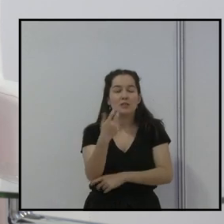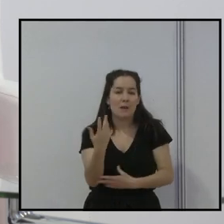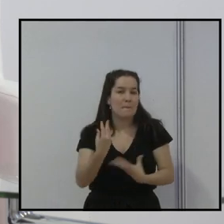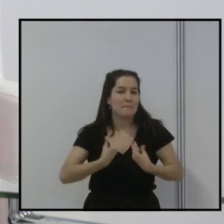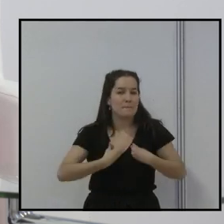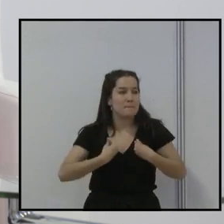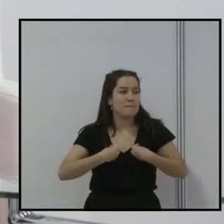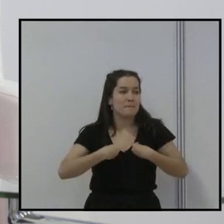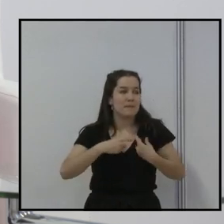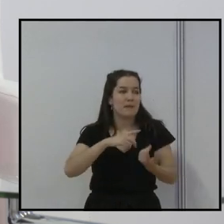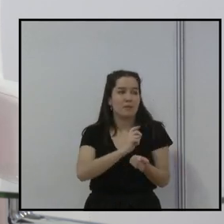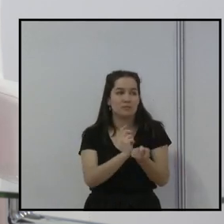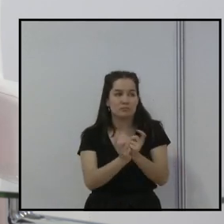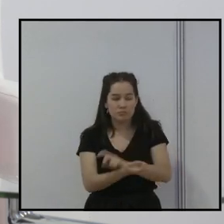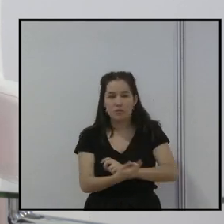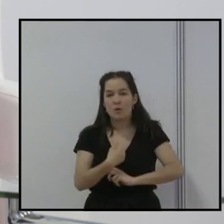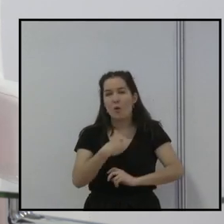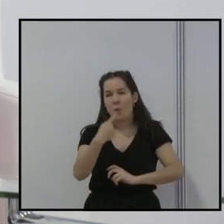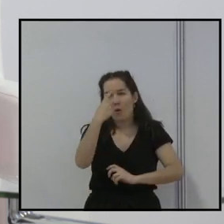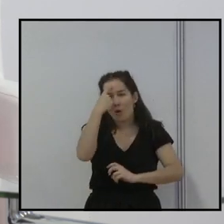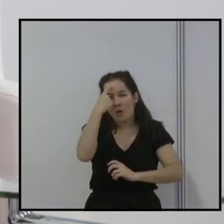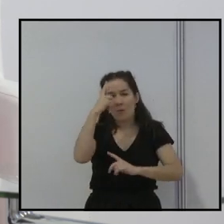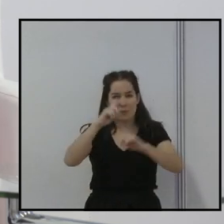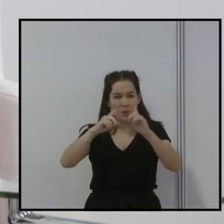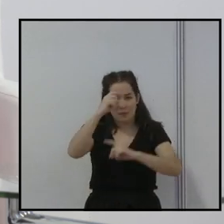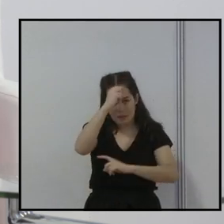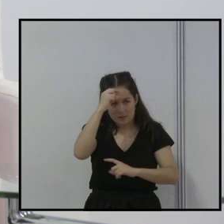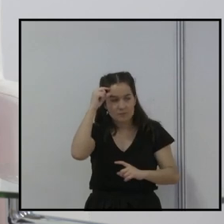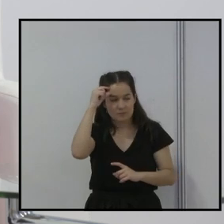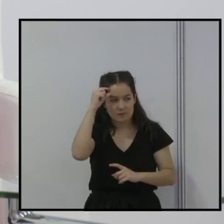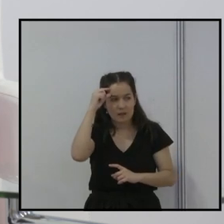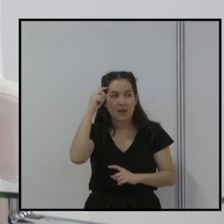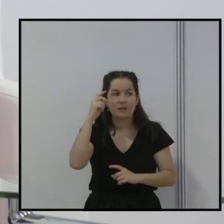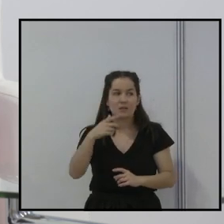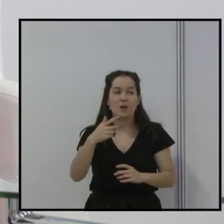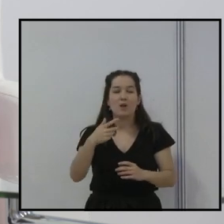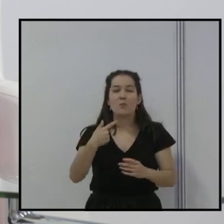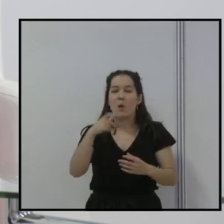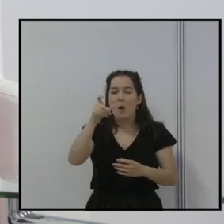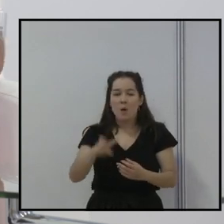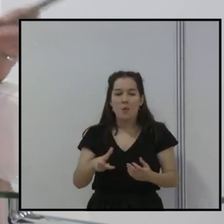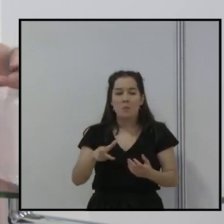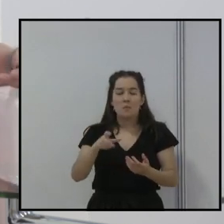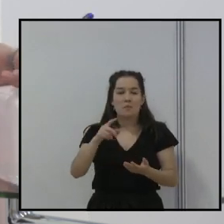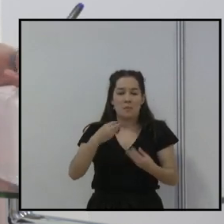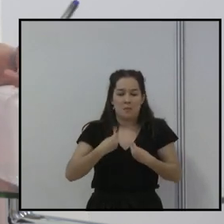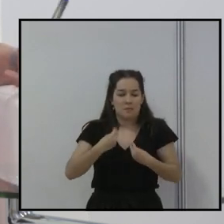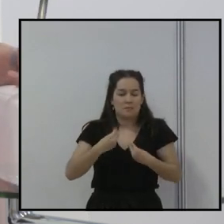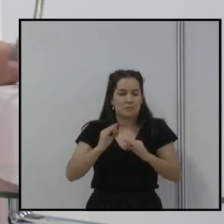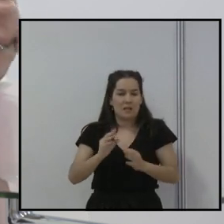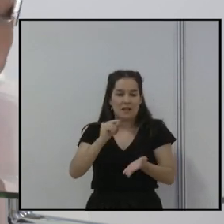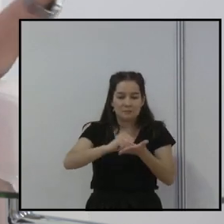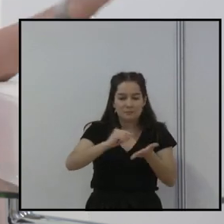una fragilidad psíquica, por supuesto, con una vida de escritora. Hasta los 70 y tantos años